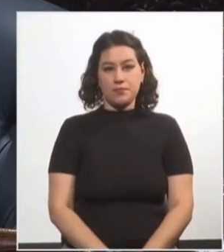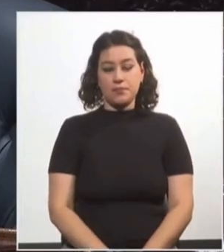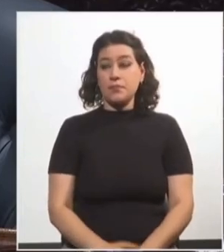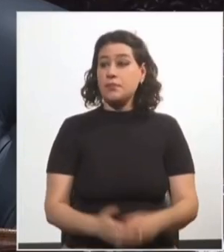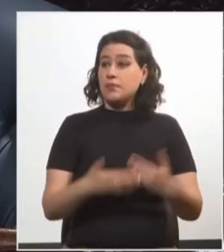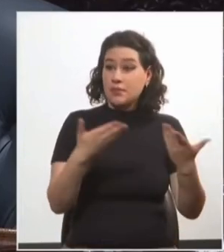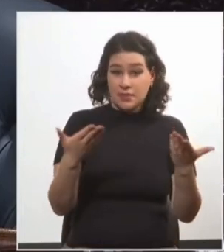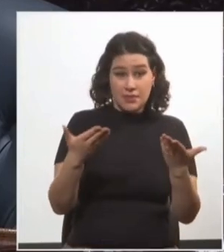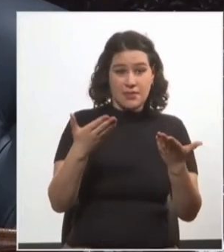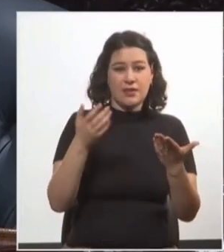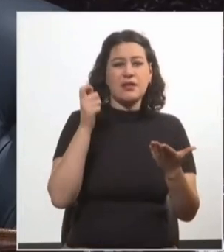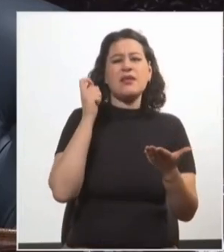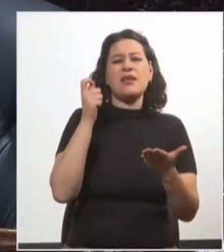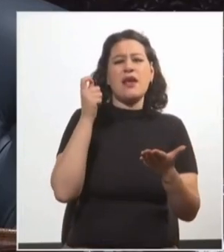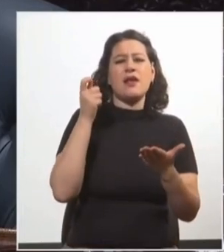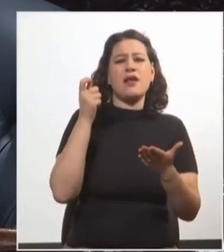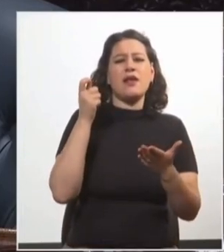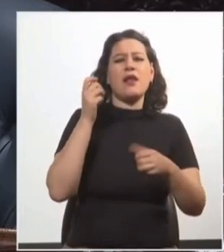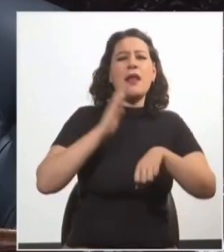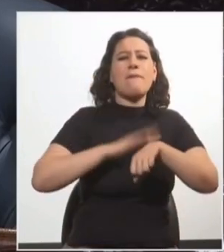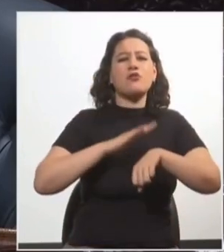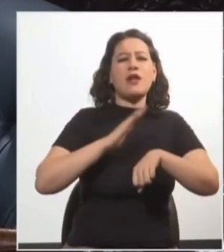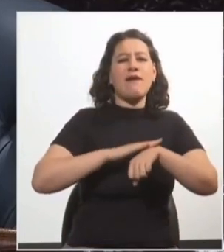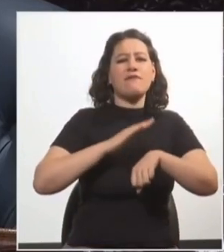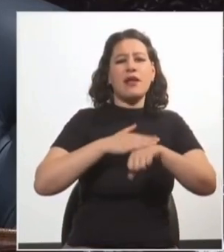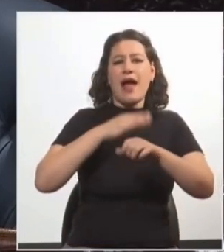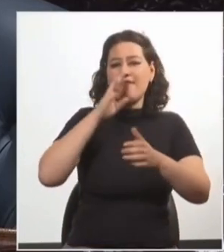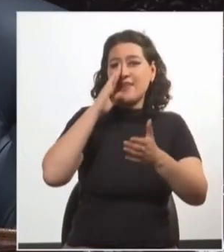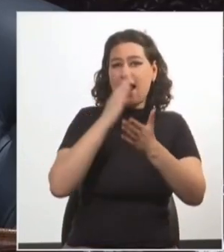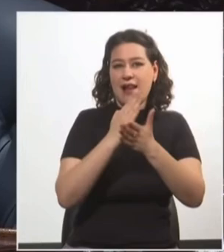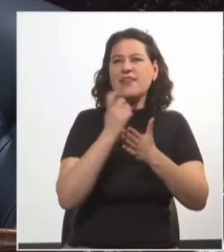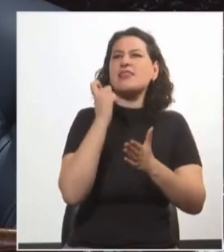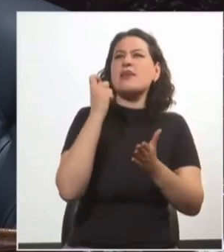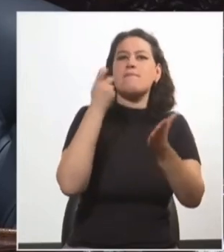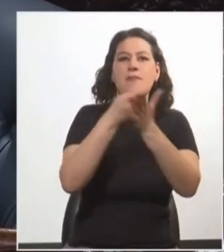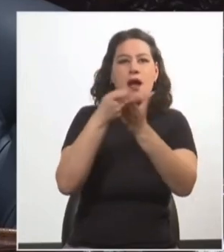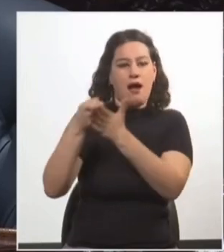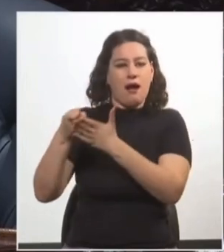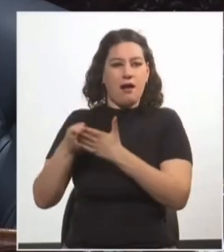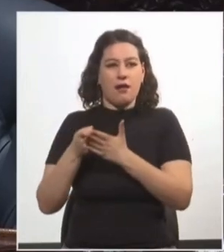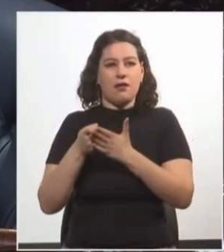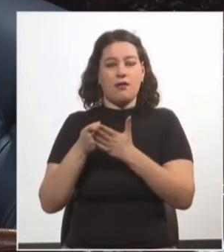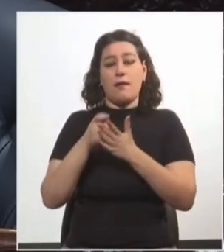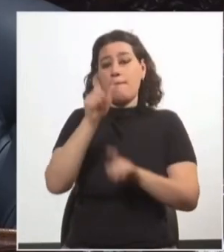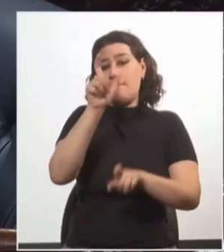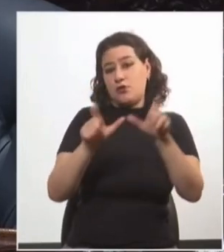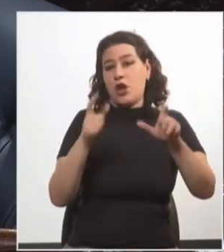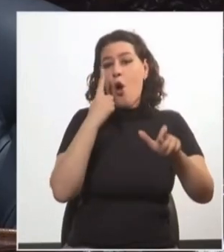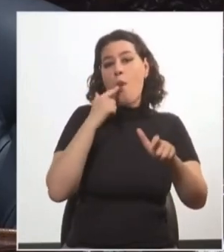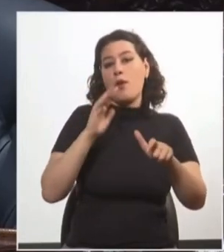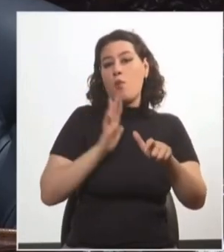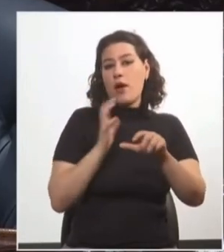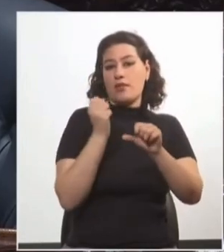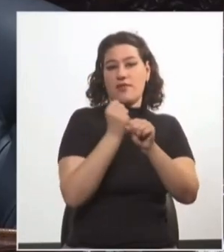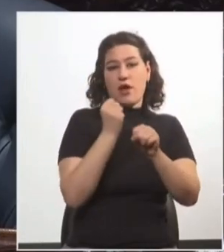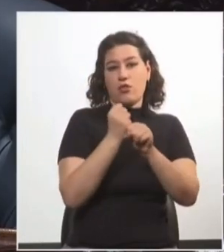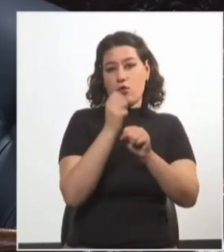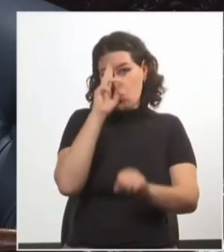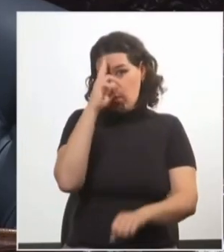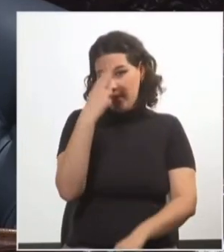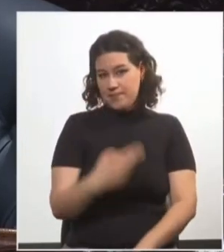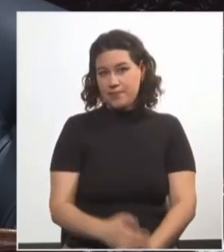de la reforma la cubren esencialmente los trabajadores y las trabajadoras del